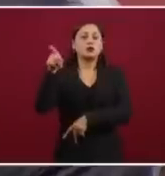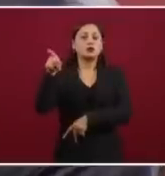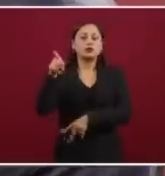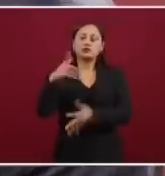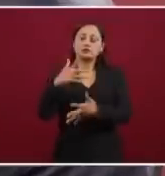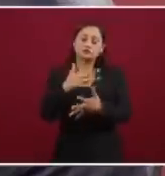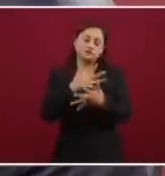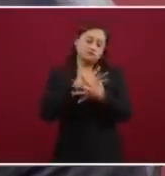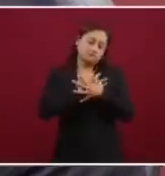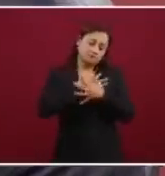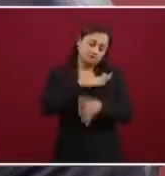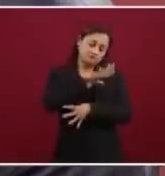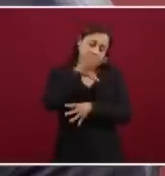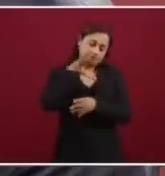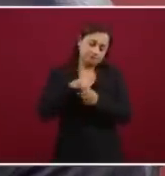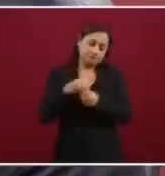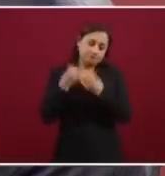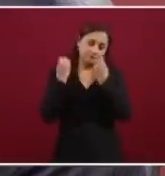amor,